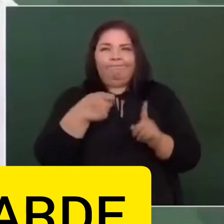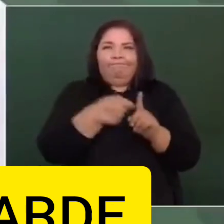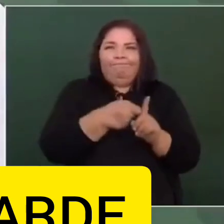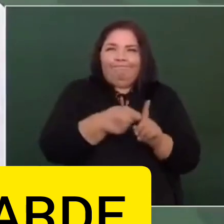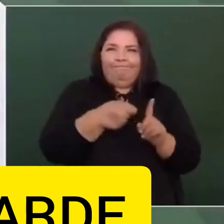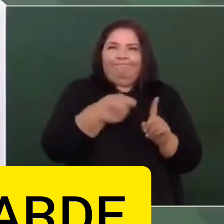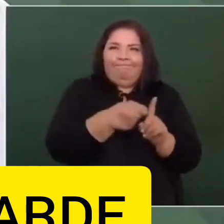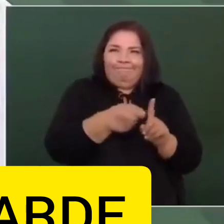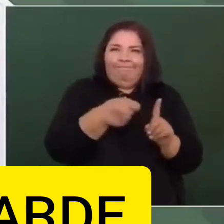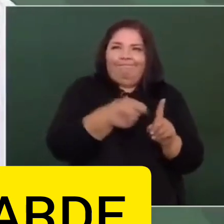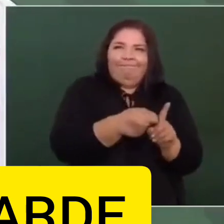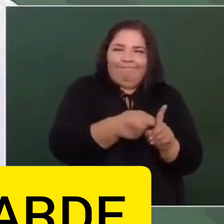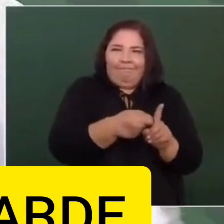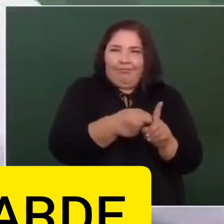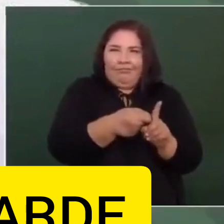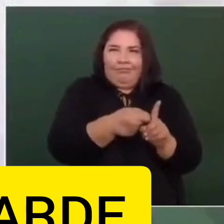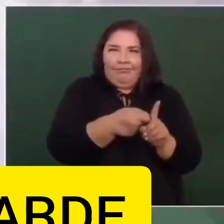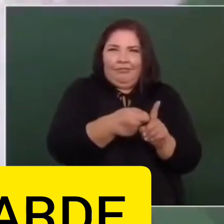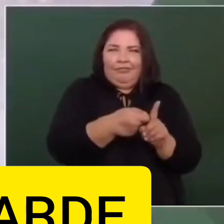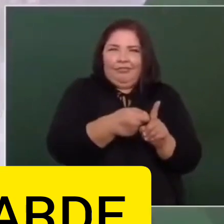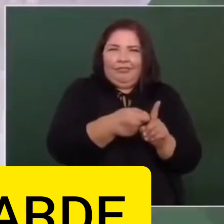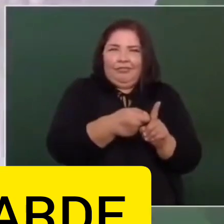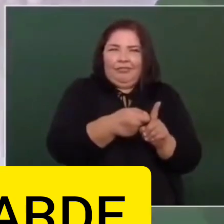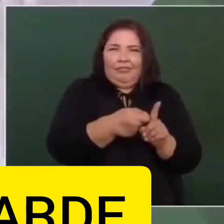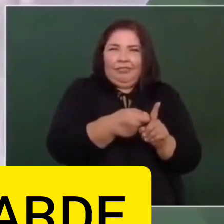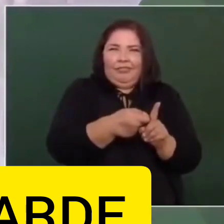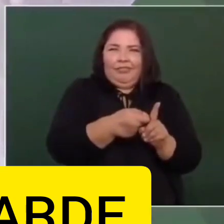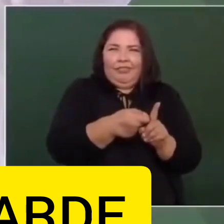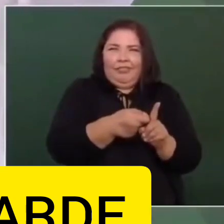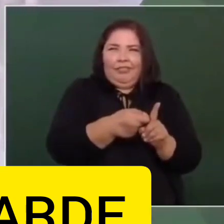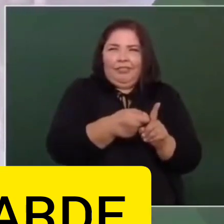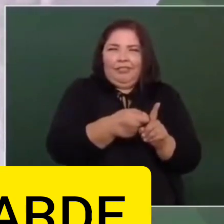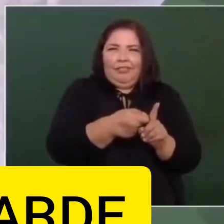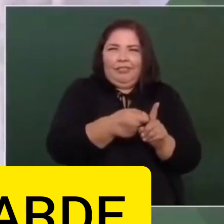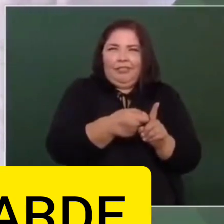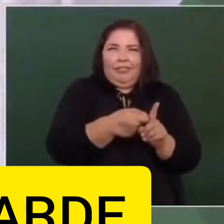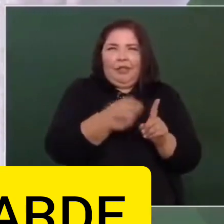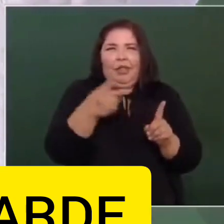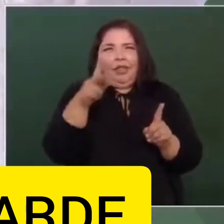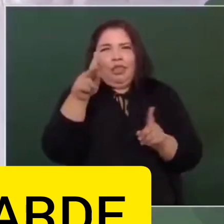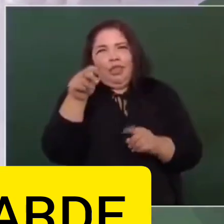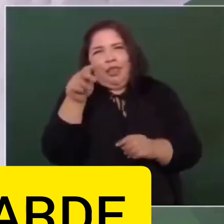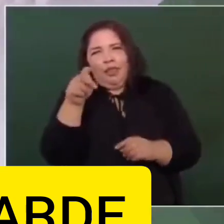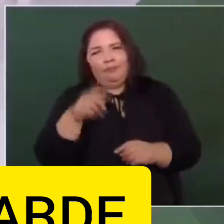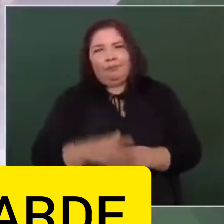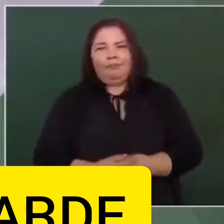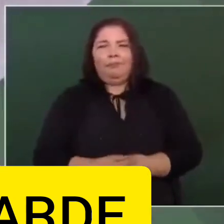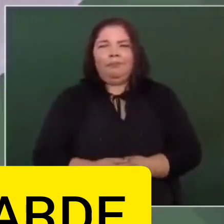con la televisión.